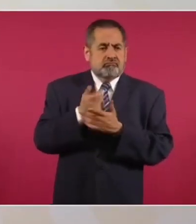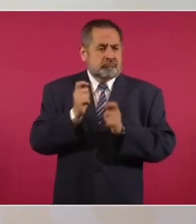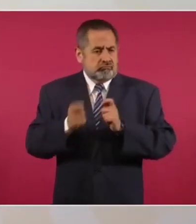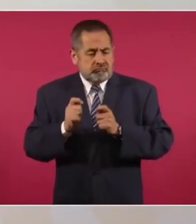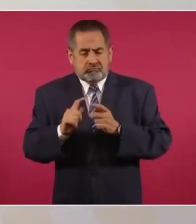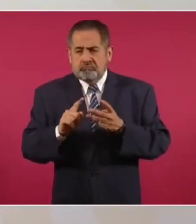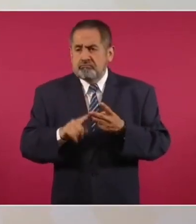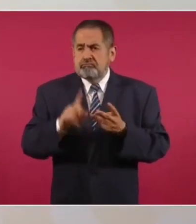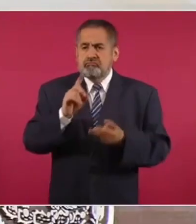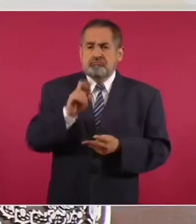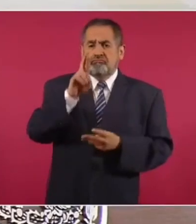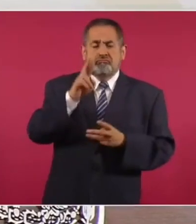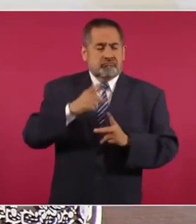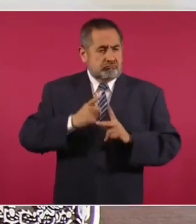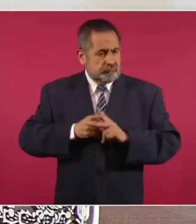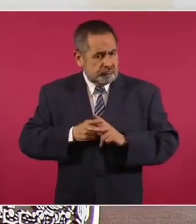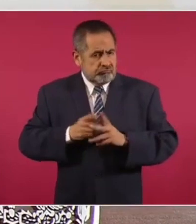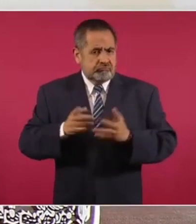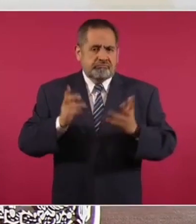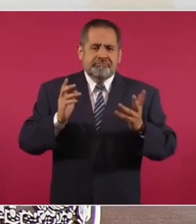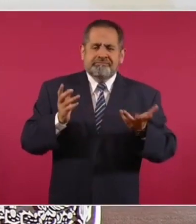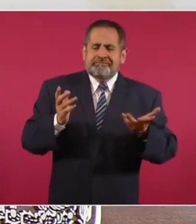en matemáticas,